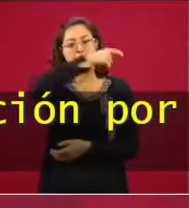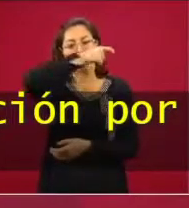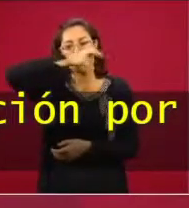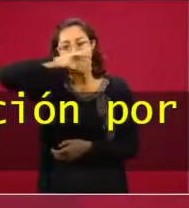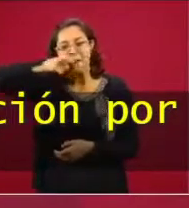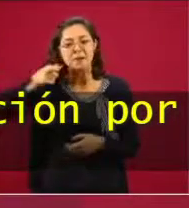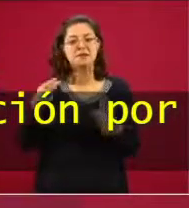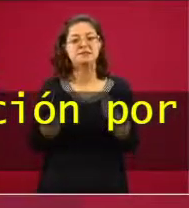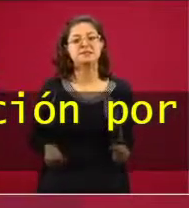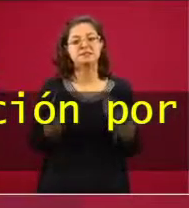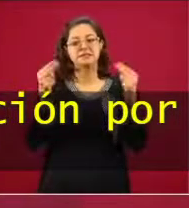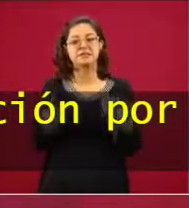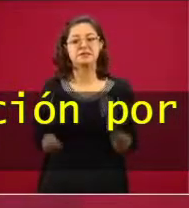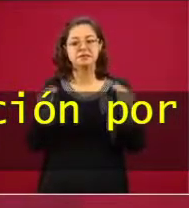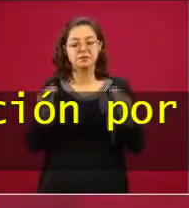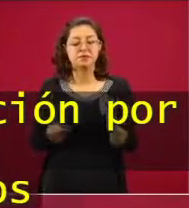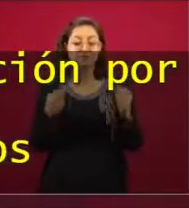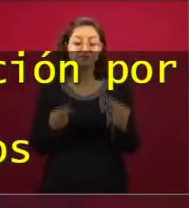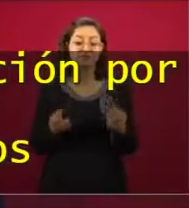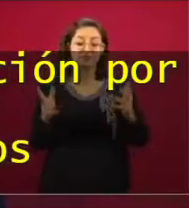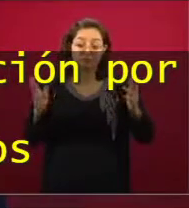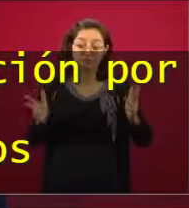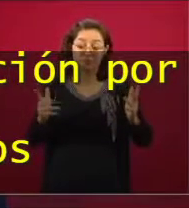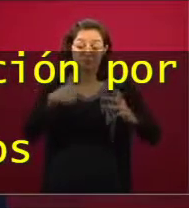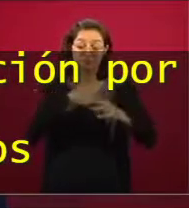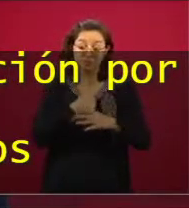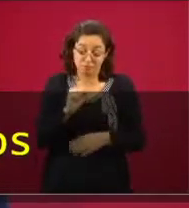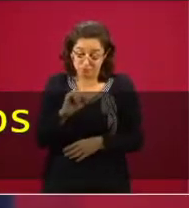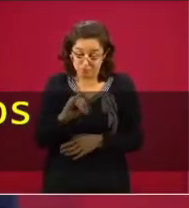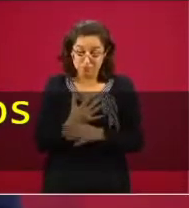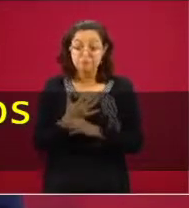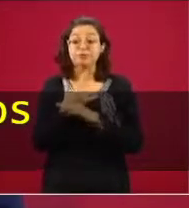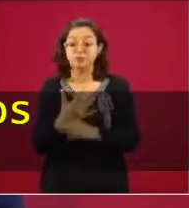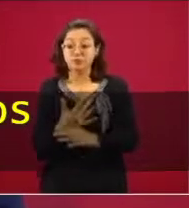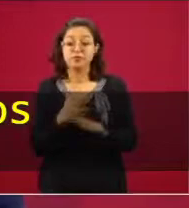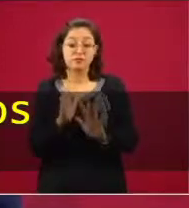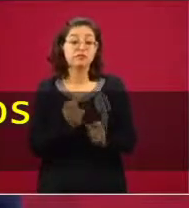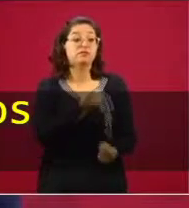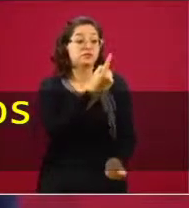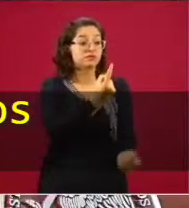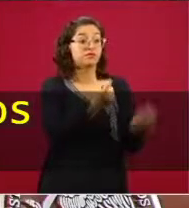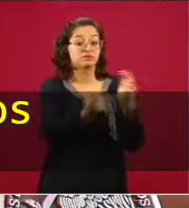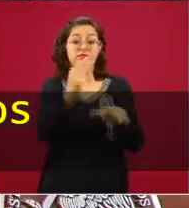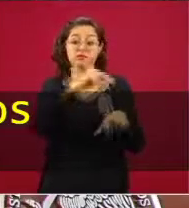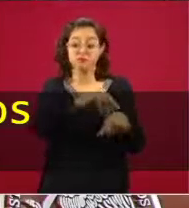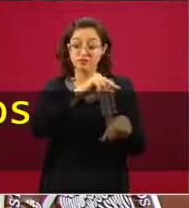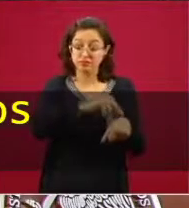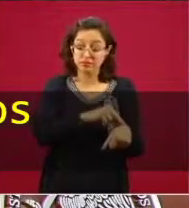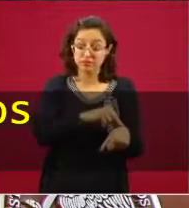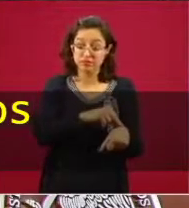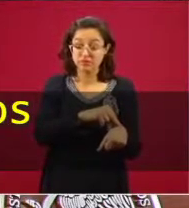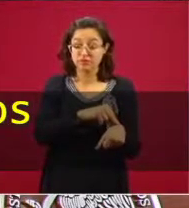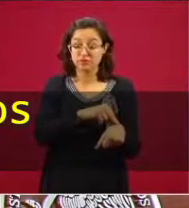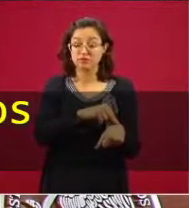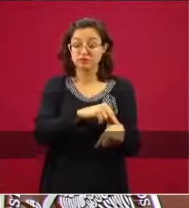lucro. Y a eso me referí, de los médicos. Y hay también, no solo médicos,